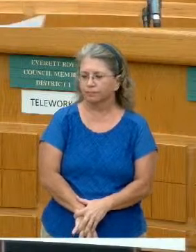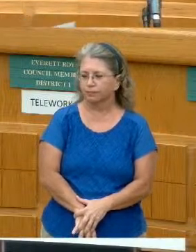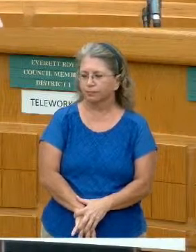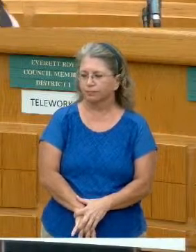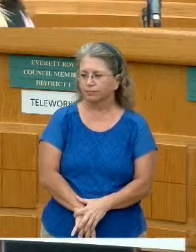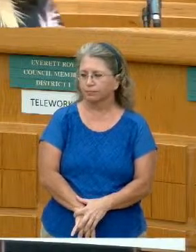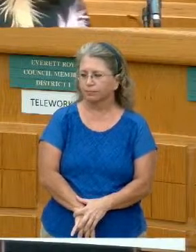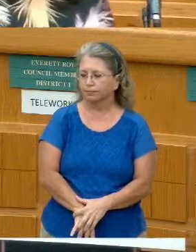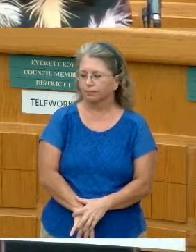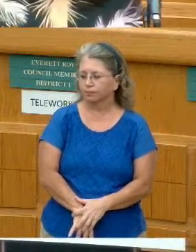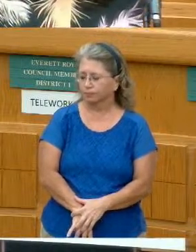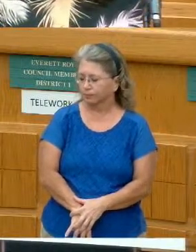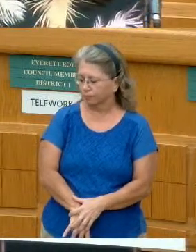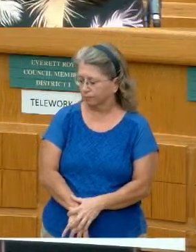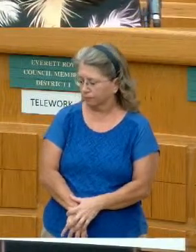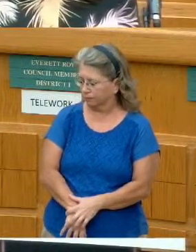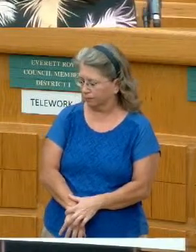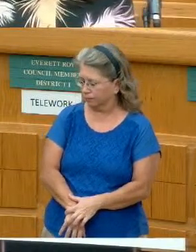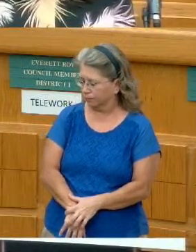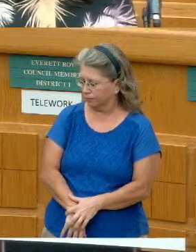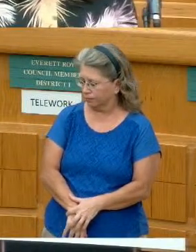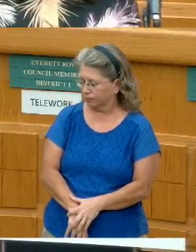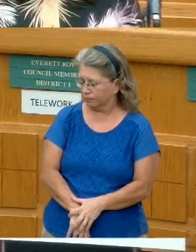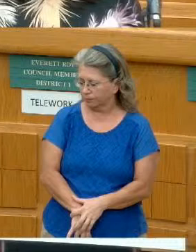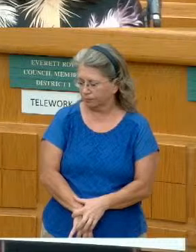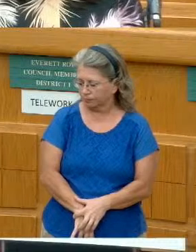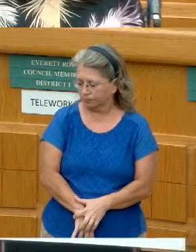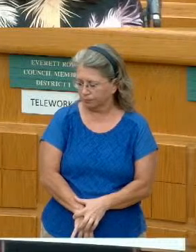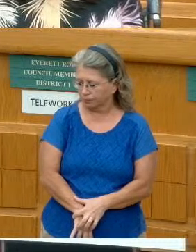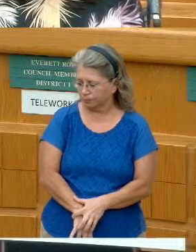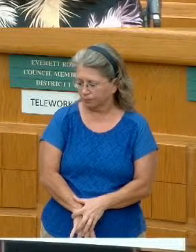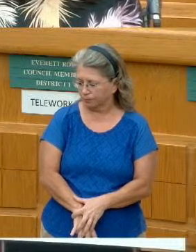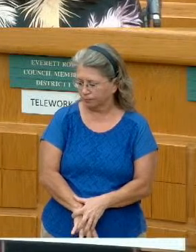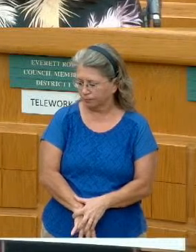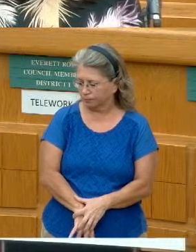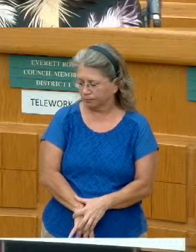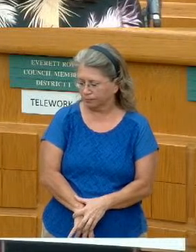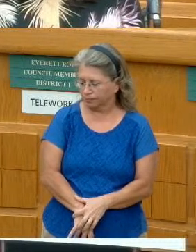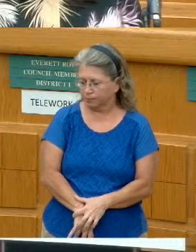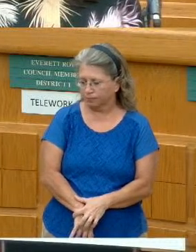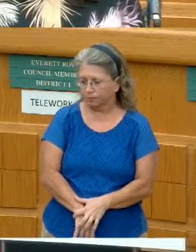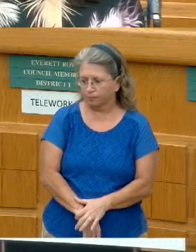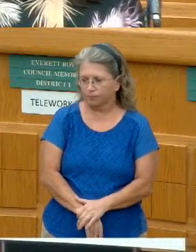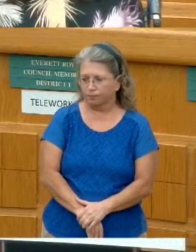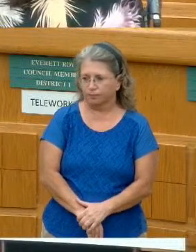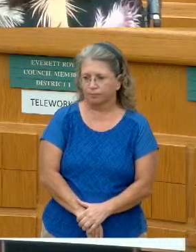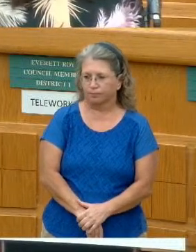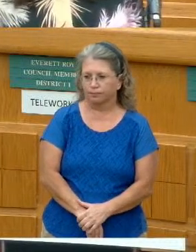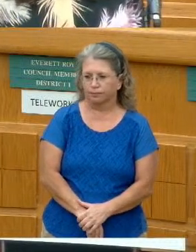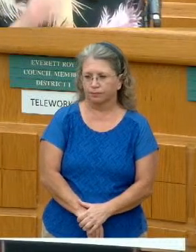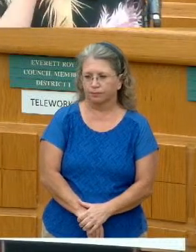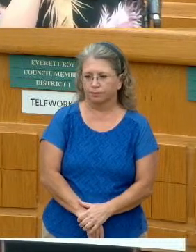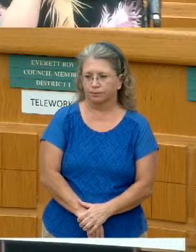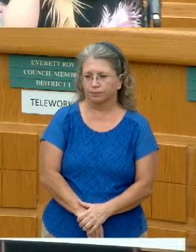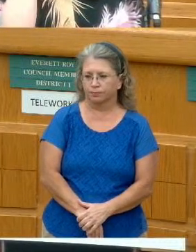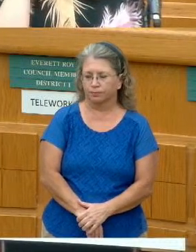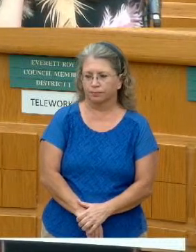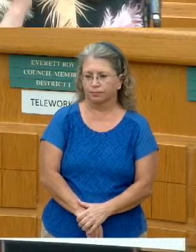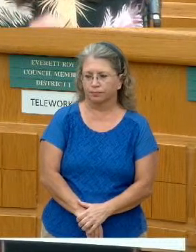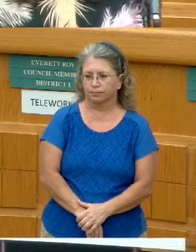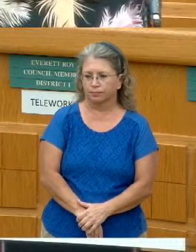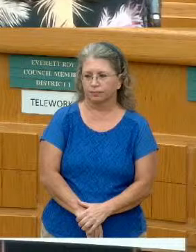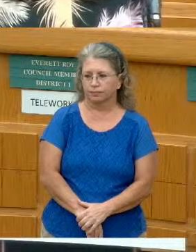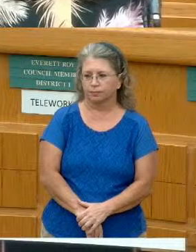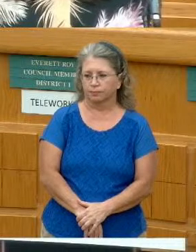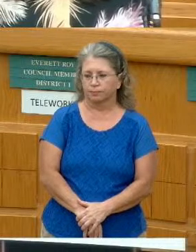son vulnerables para mantenerlos fuera de peligro. Es muy fácil la propagación del virus, desde una salida a la playa sin la utilización del cubrebocas, así